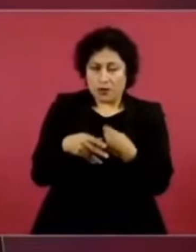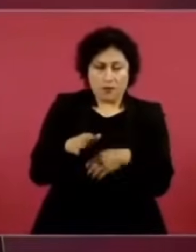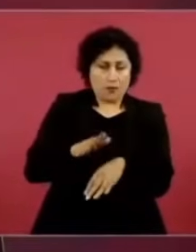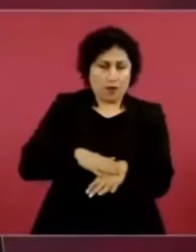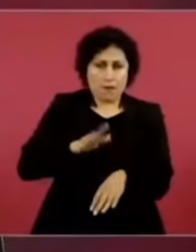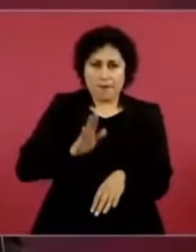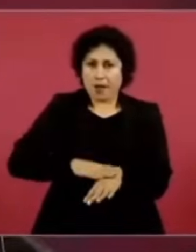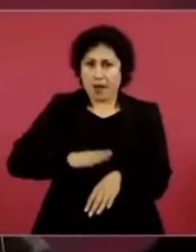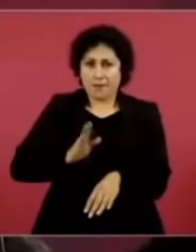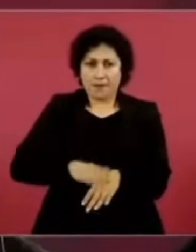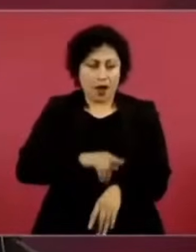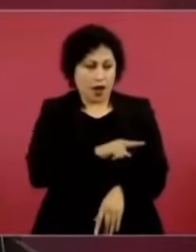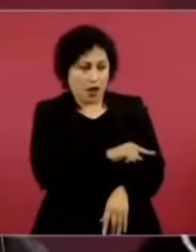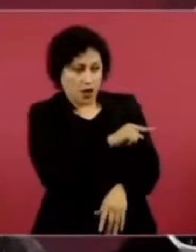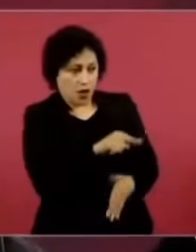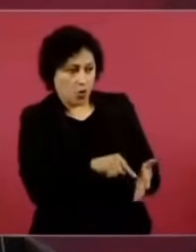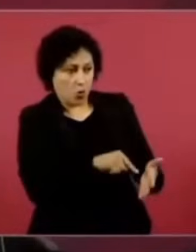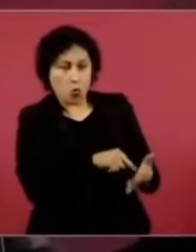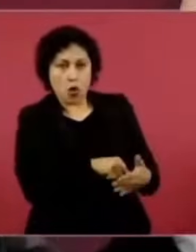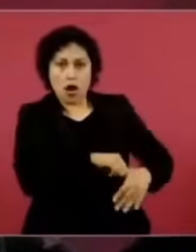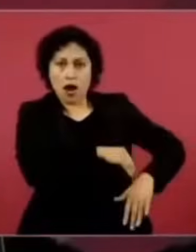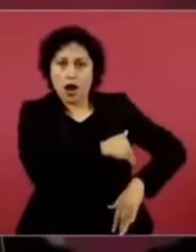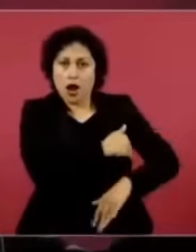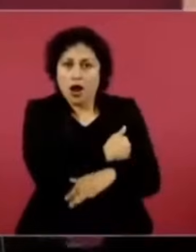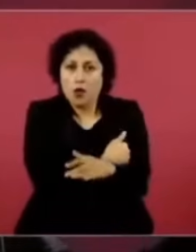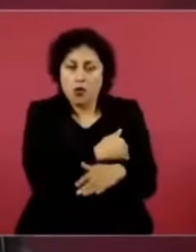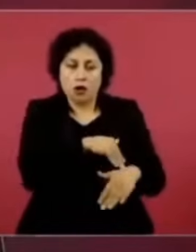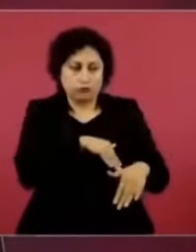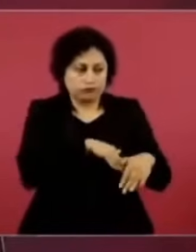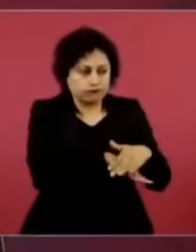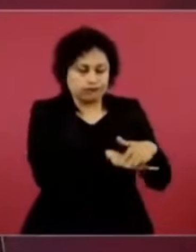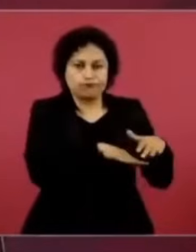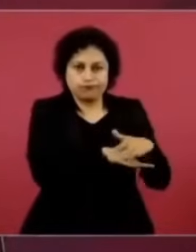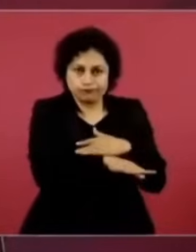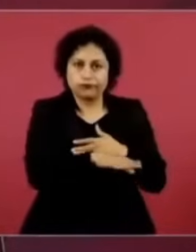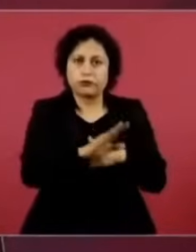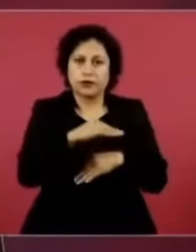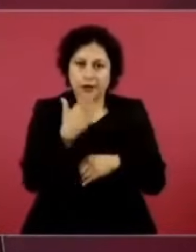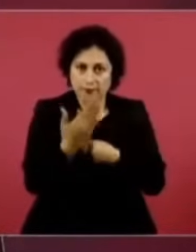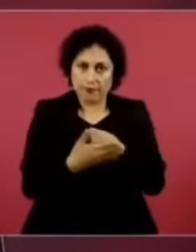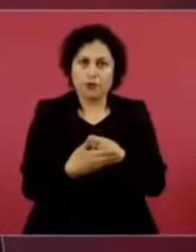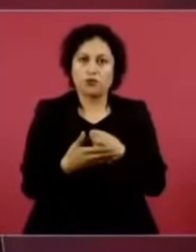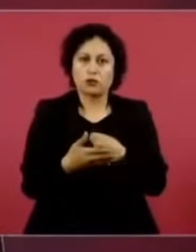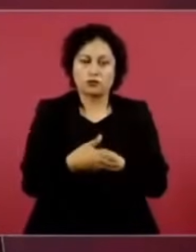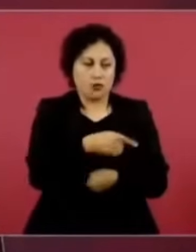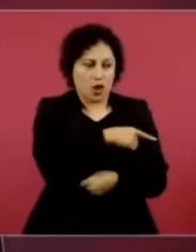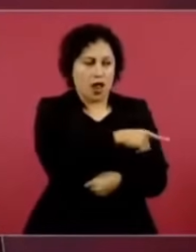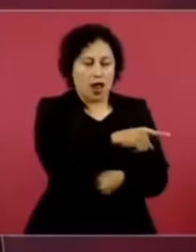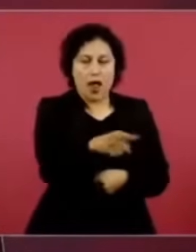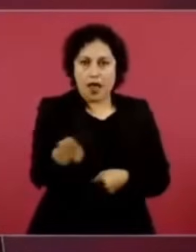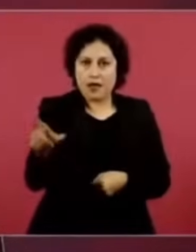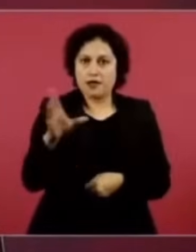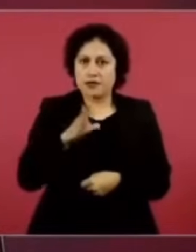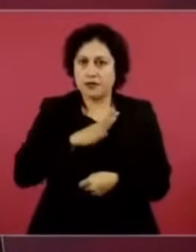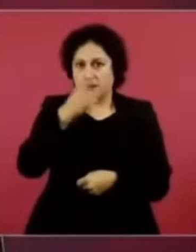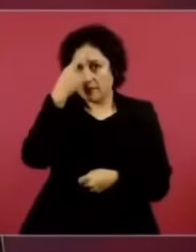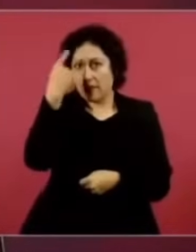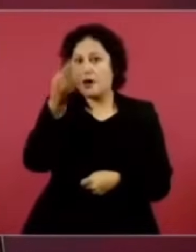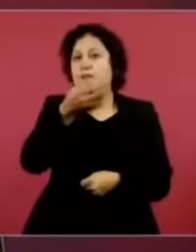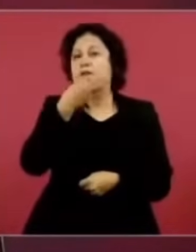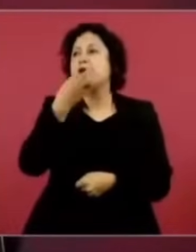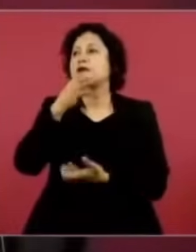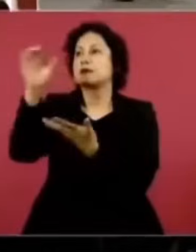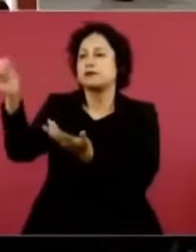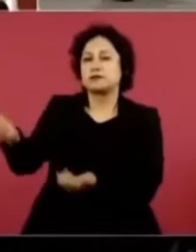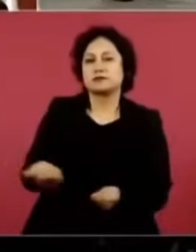los almacenes con medicinas y van a estar todas las medicinas. Y